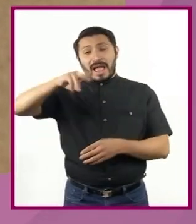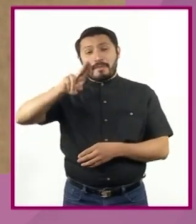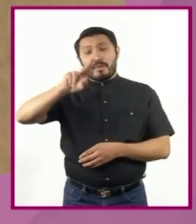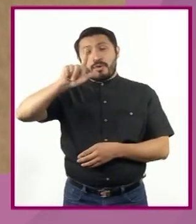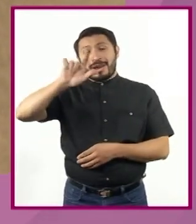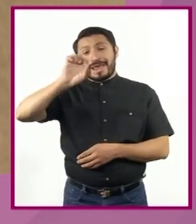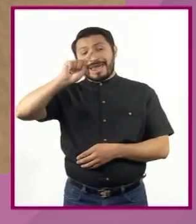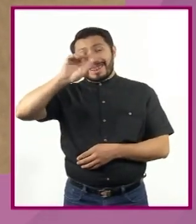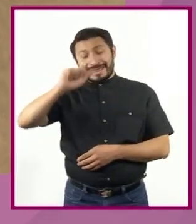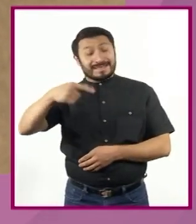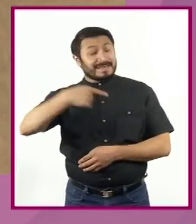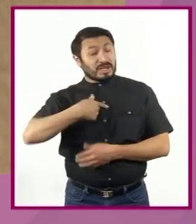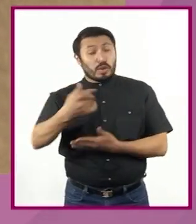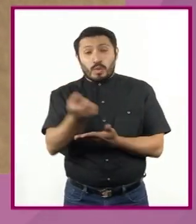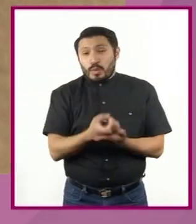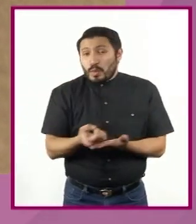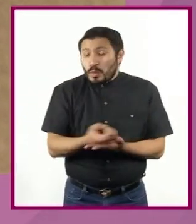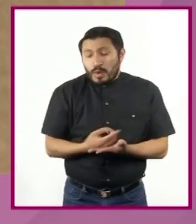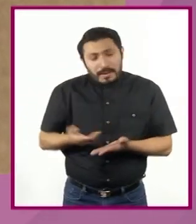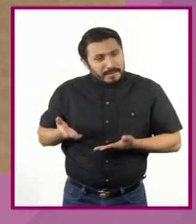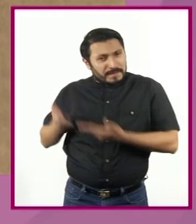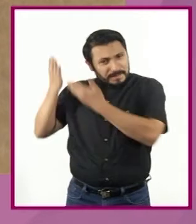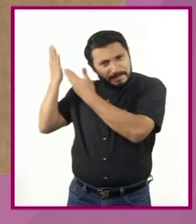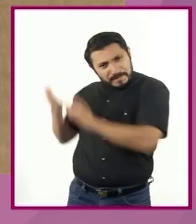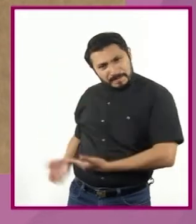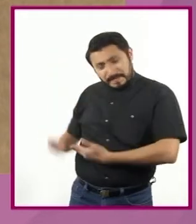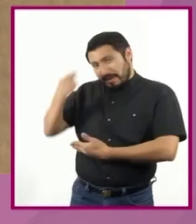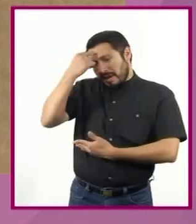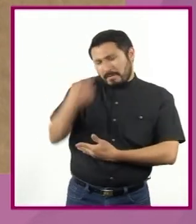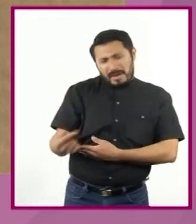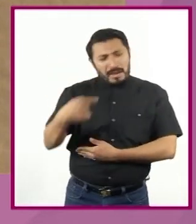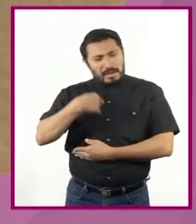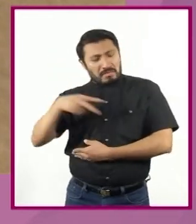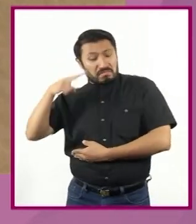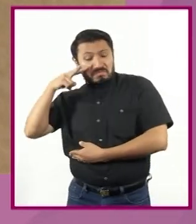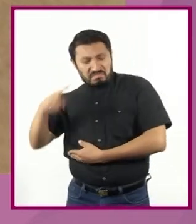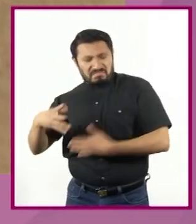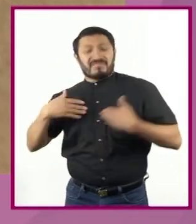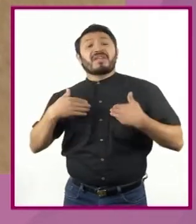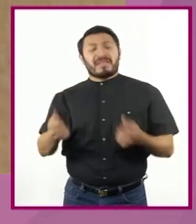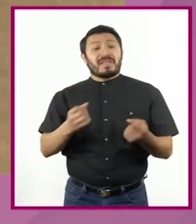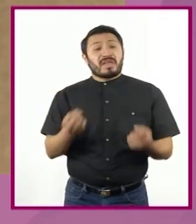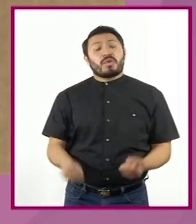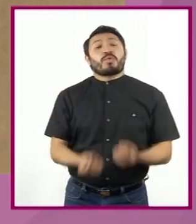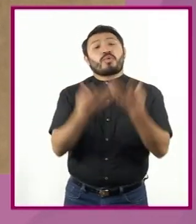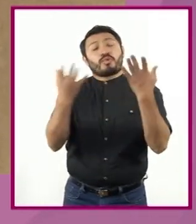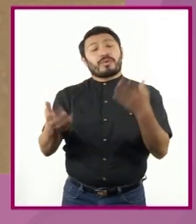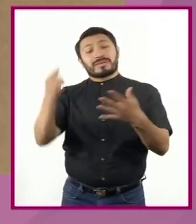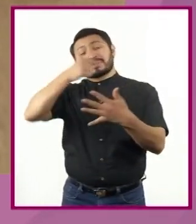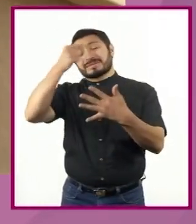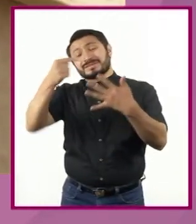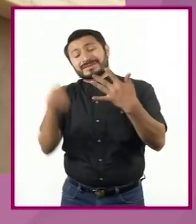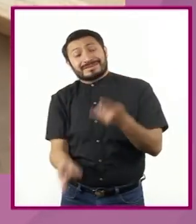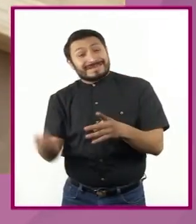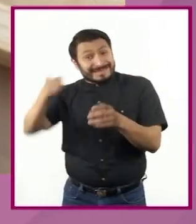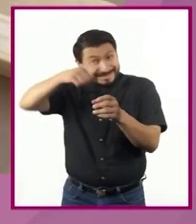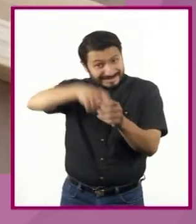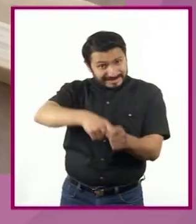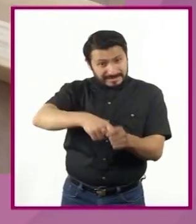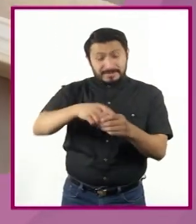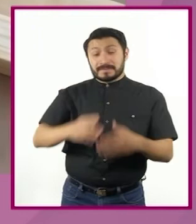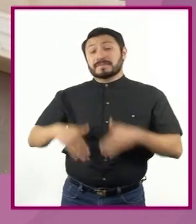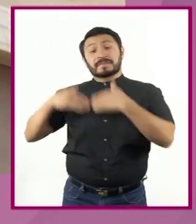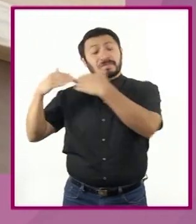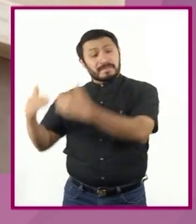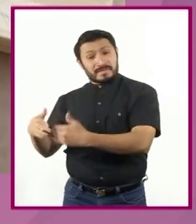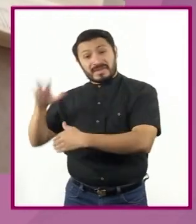por mi parte dibujé este pequeño modelo para poder comprender mejor cuántas piezas lo conforman. De este lado ya tengo